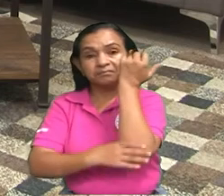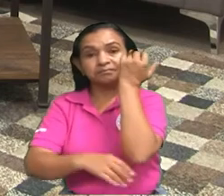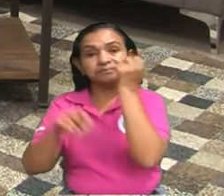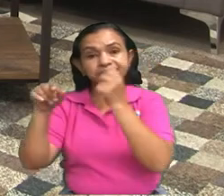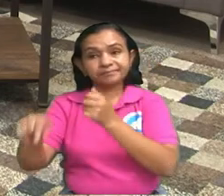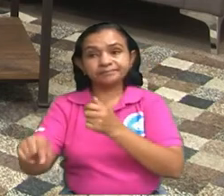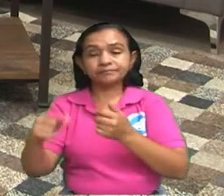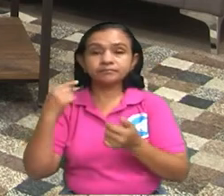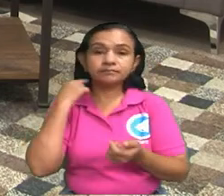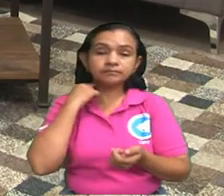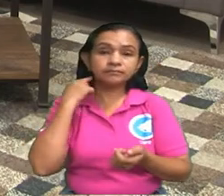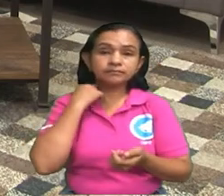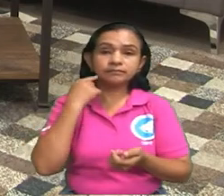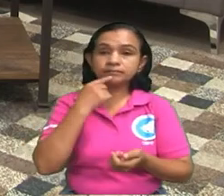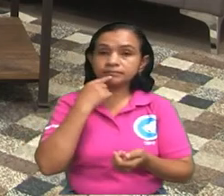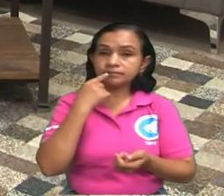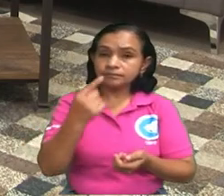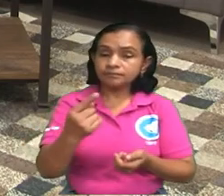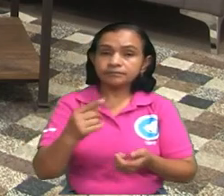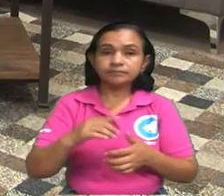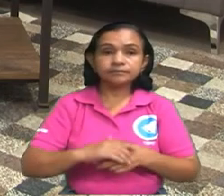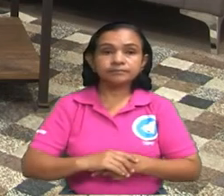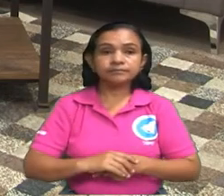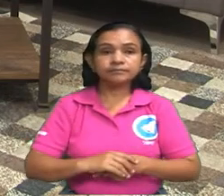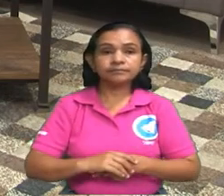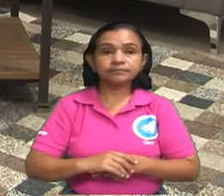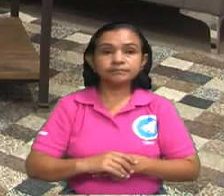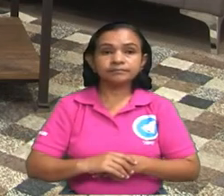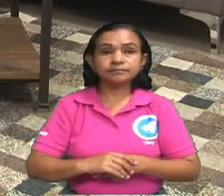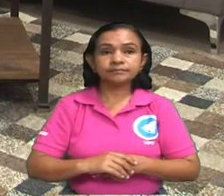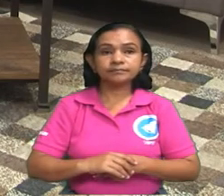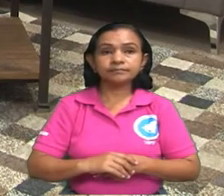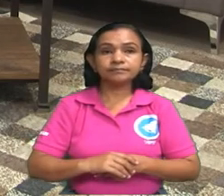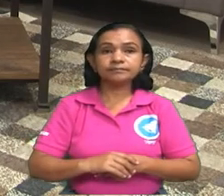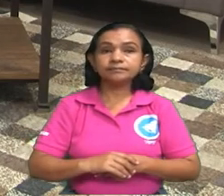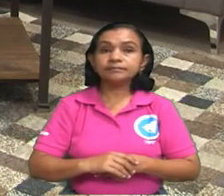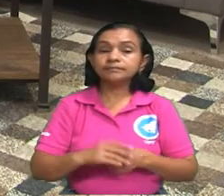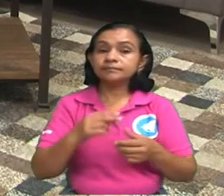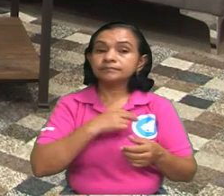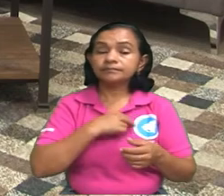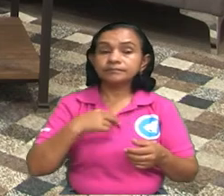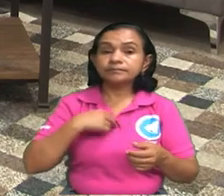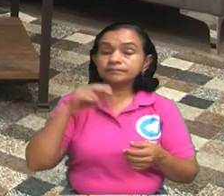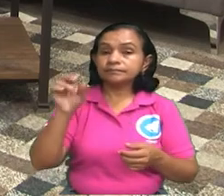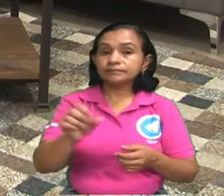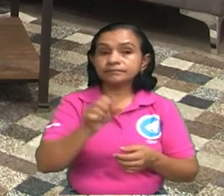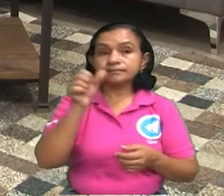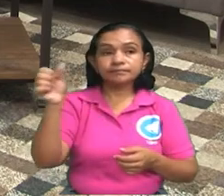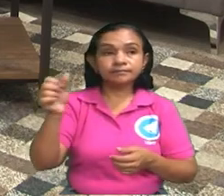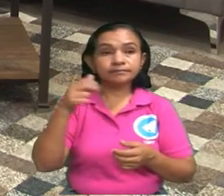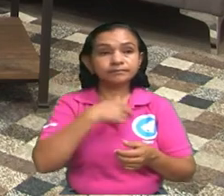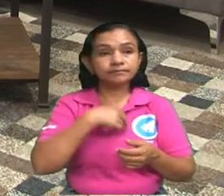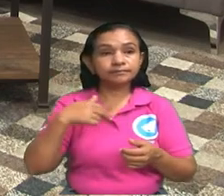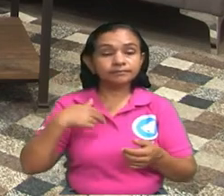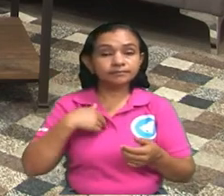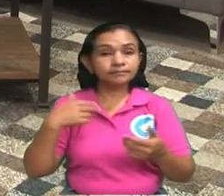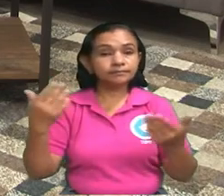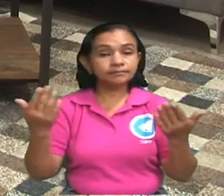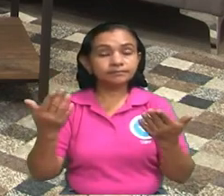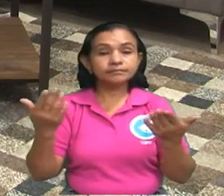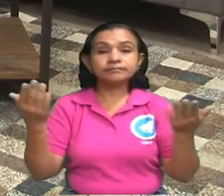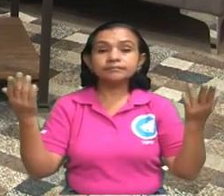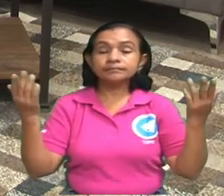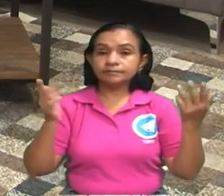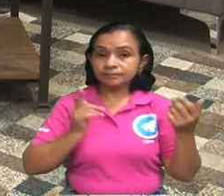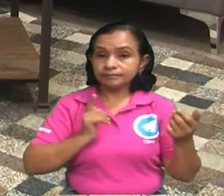o sea, él siempre, ¿no? Y él inclusive, aparte de esta intervención, tiene otra que está ligada a un fenómeno que estamos